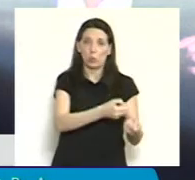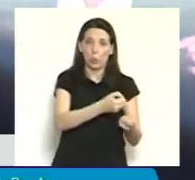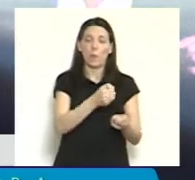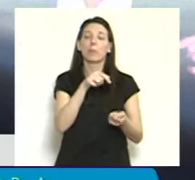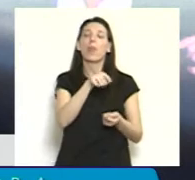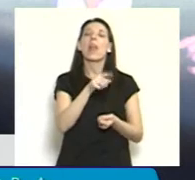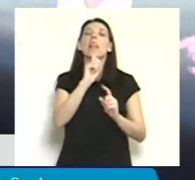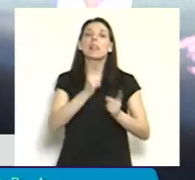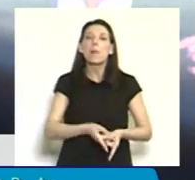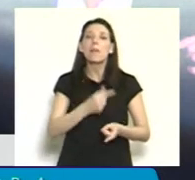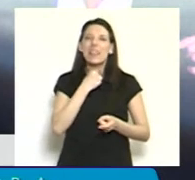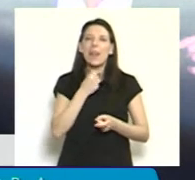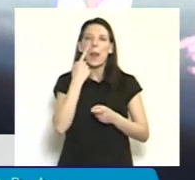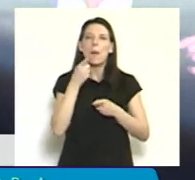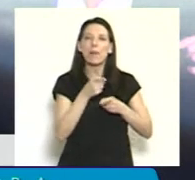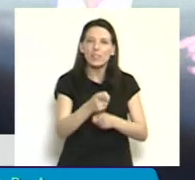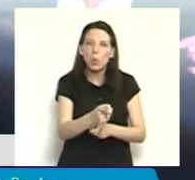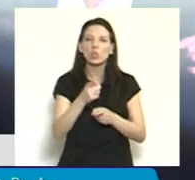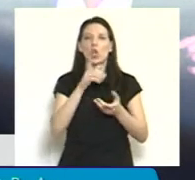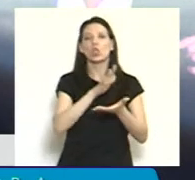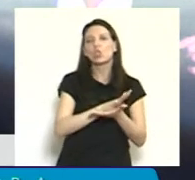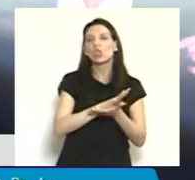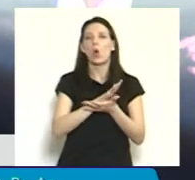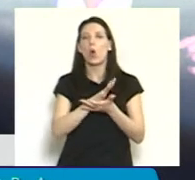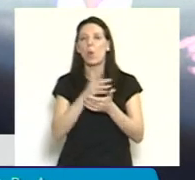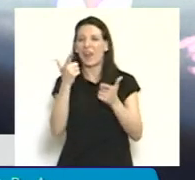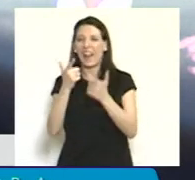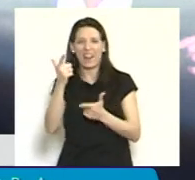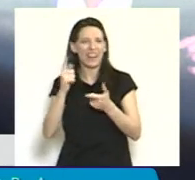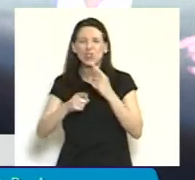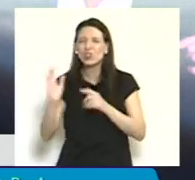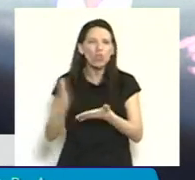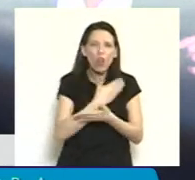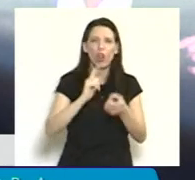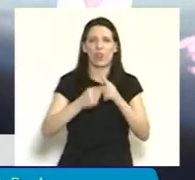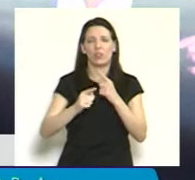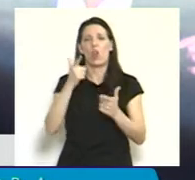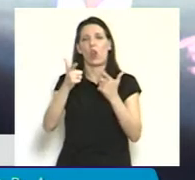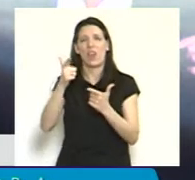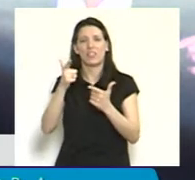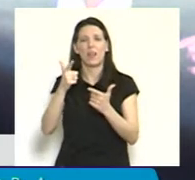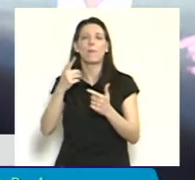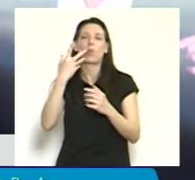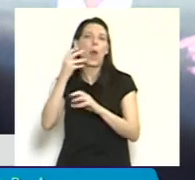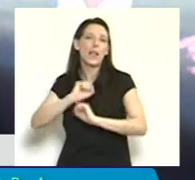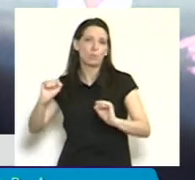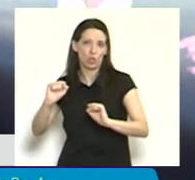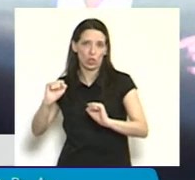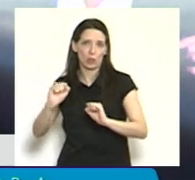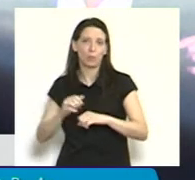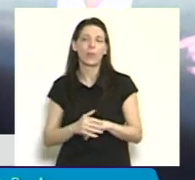investigación y persecución penal de los delitos relativos a las armas de fuego, municiones y explosivos. La